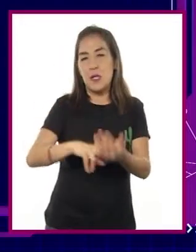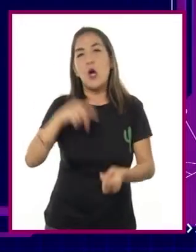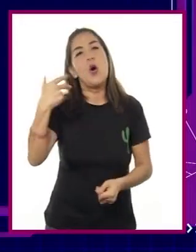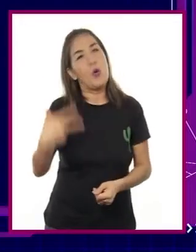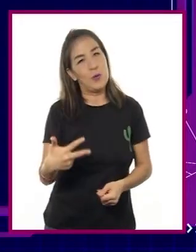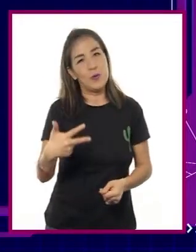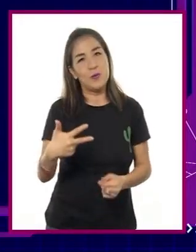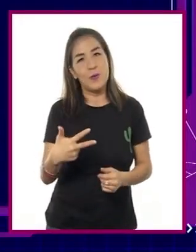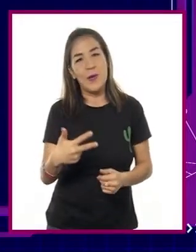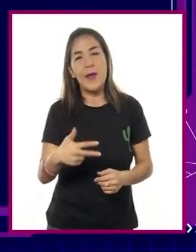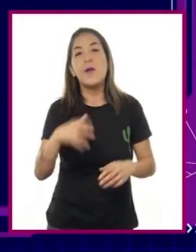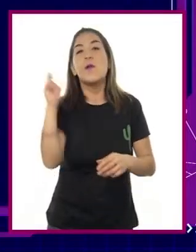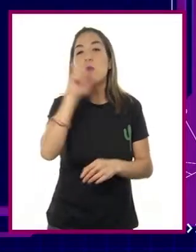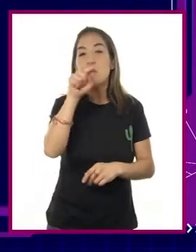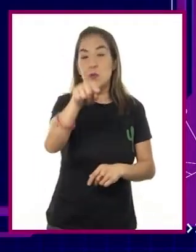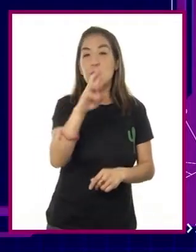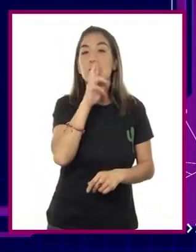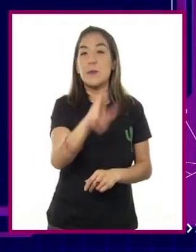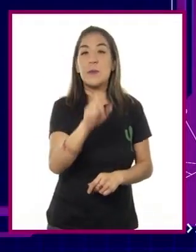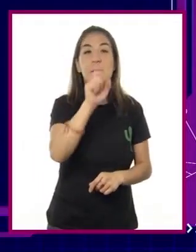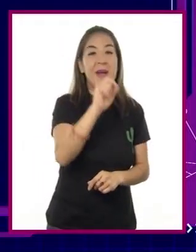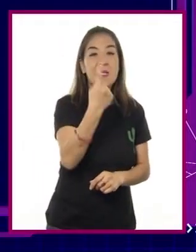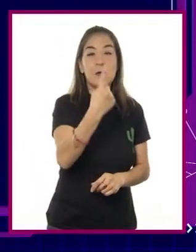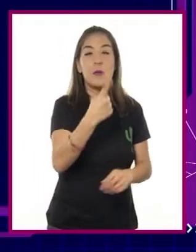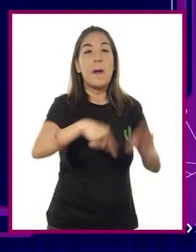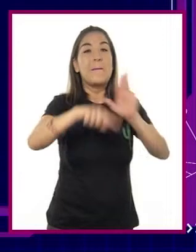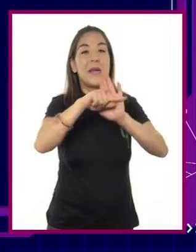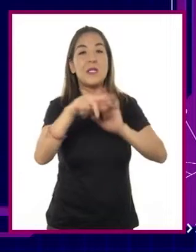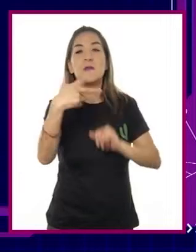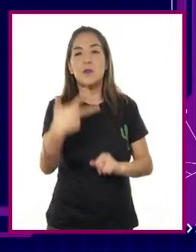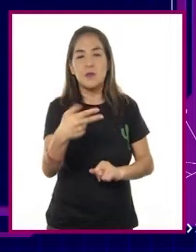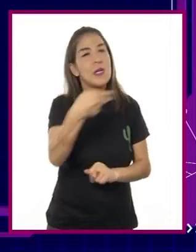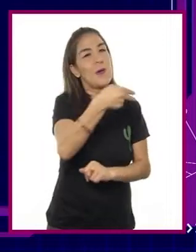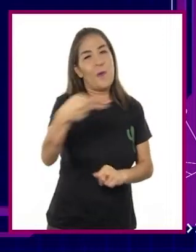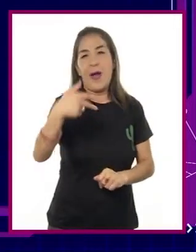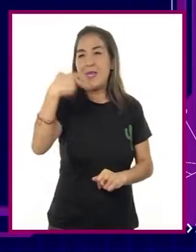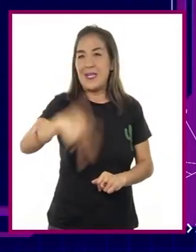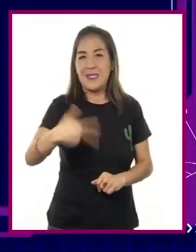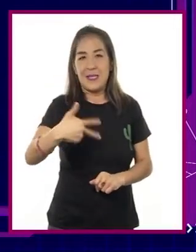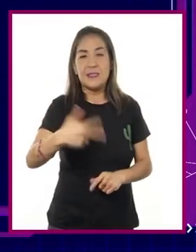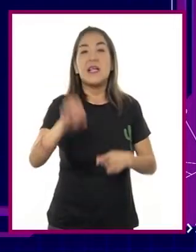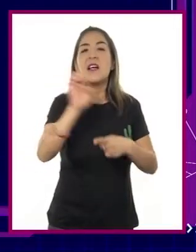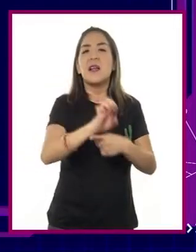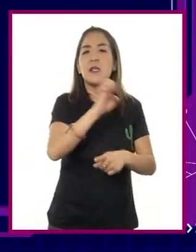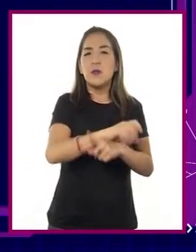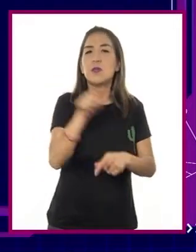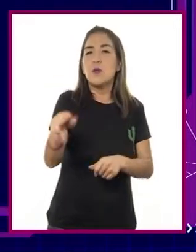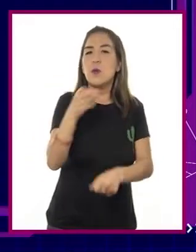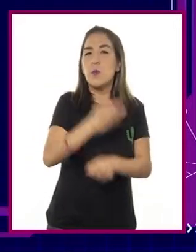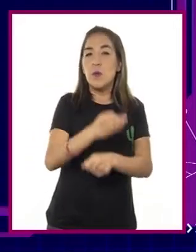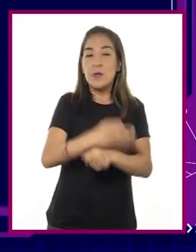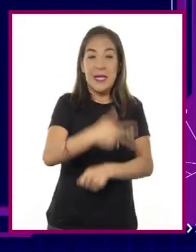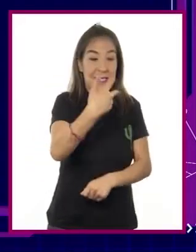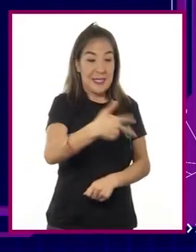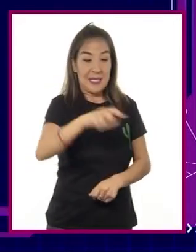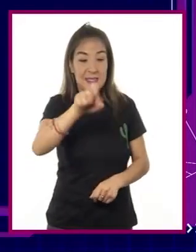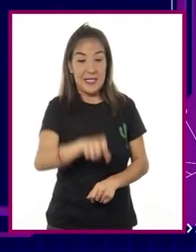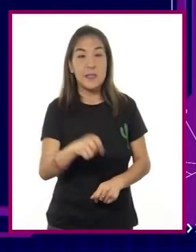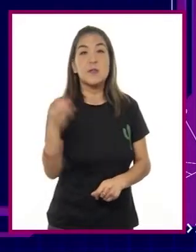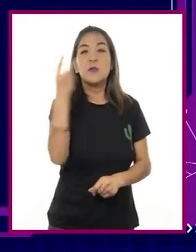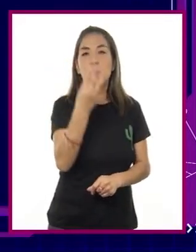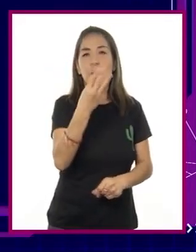8. Al operar 21 menos 8 es igual a 13, entonces nos quedaría 13x